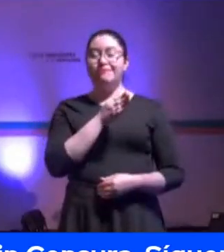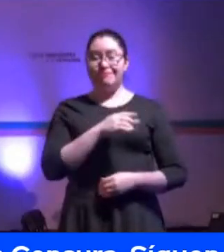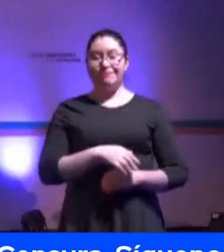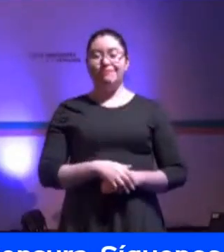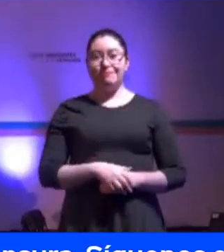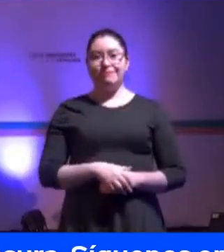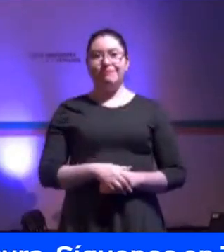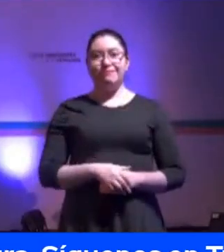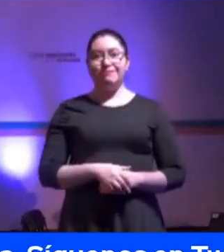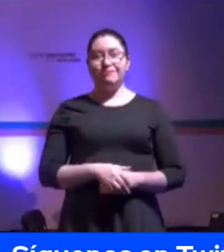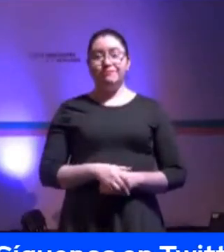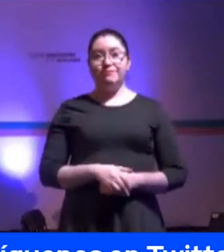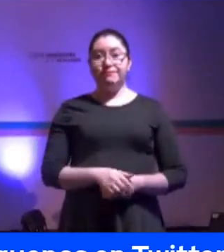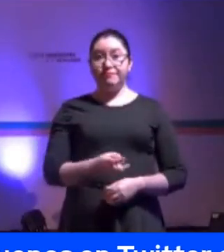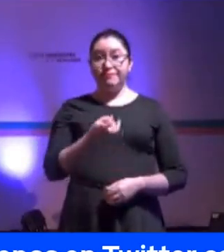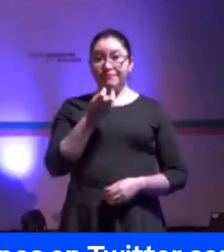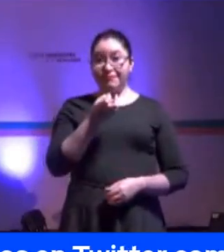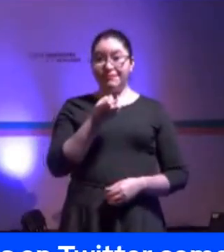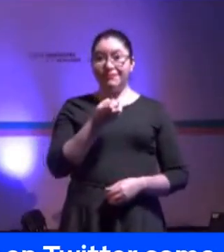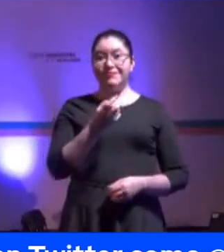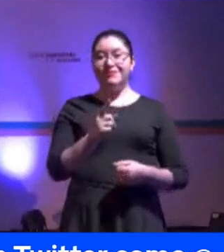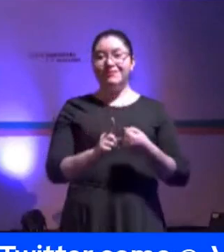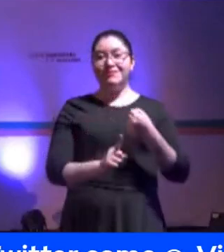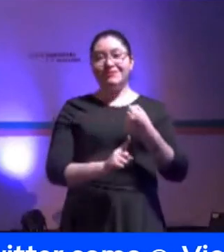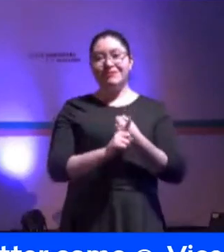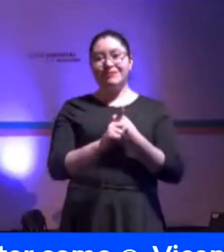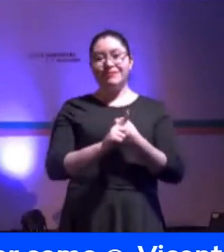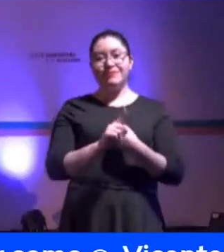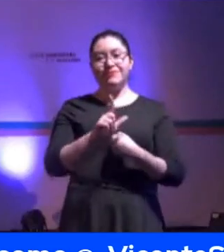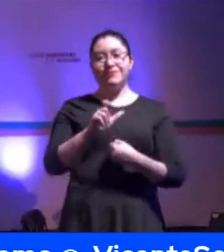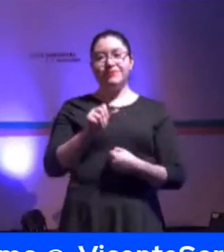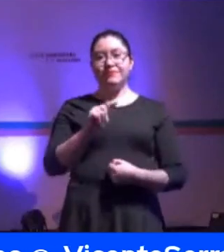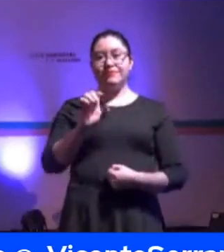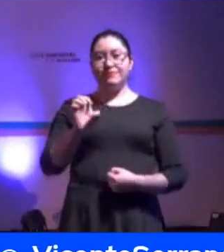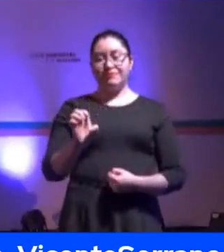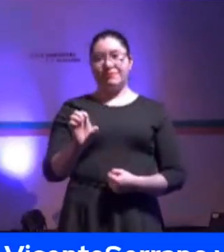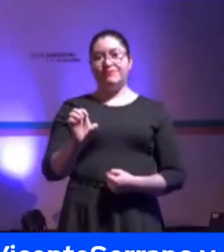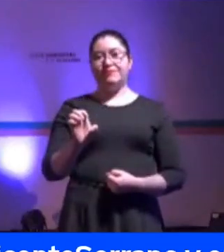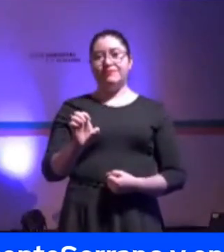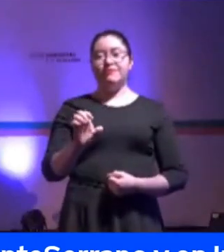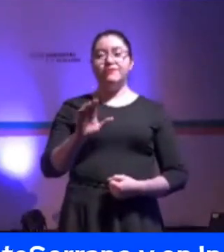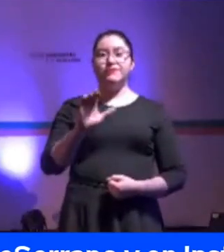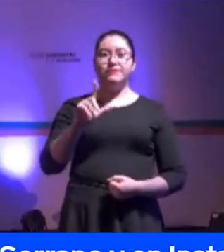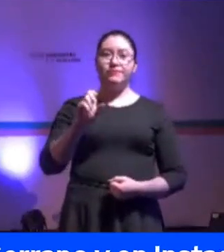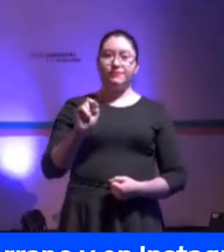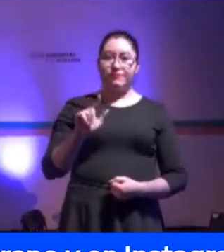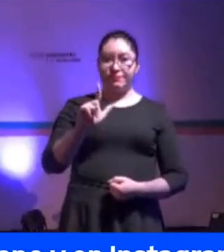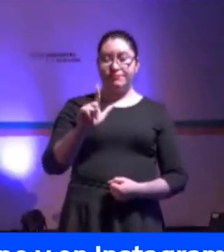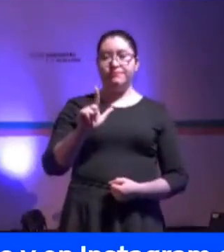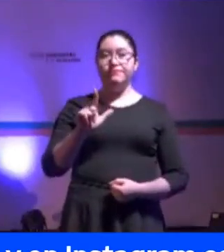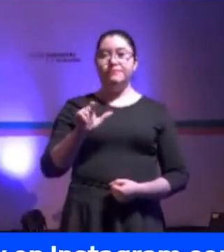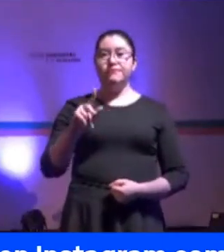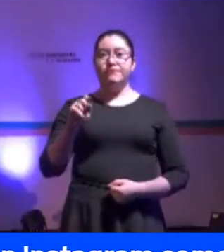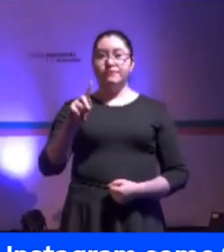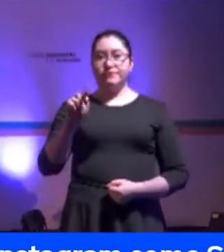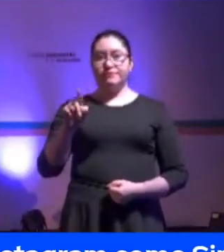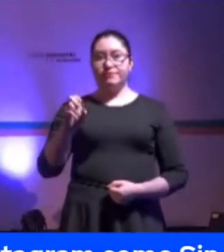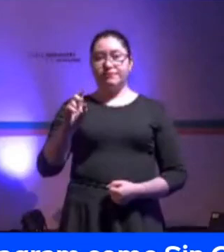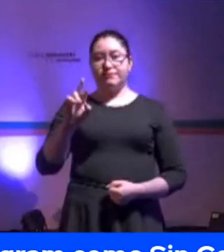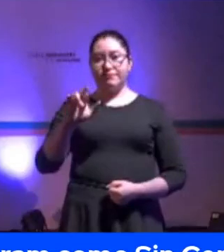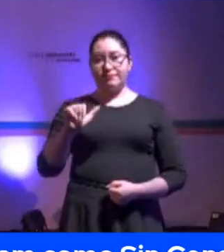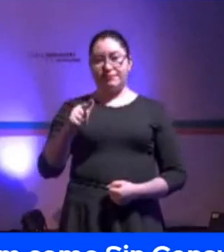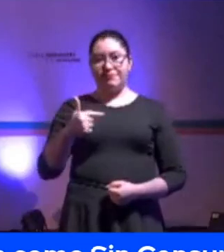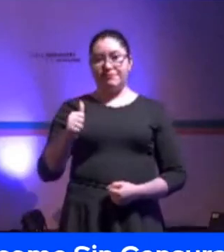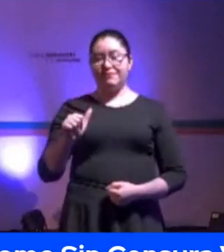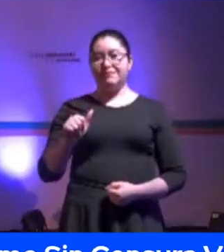Por eso es el problema de Loret, de Aguilar Camín, de López Dóriga, de todos ellos, porque no se